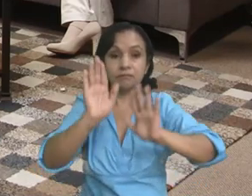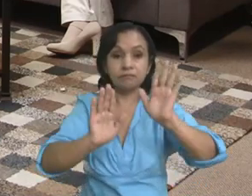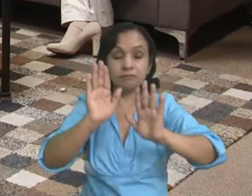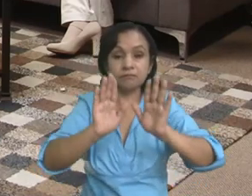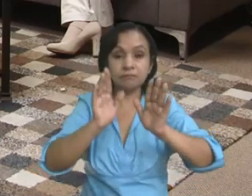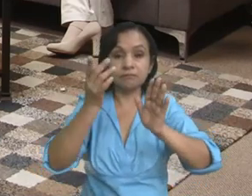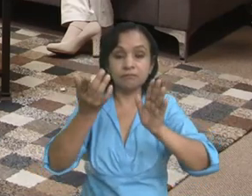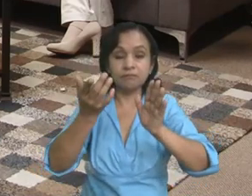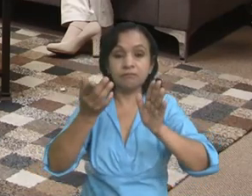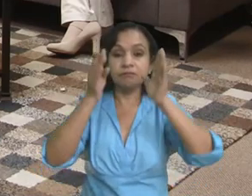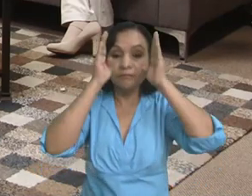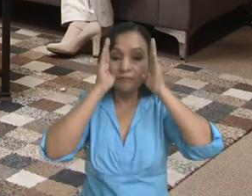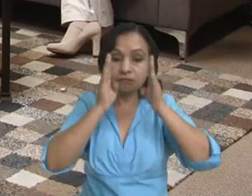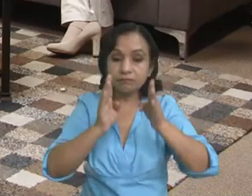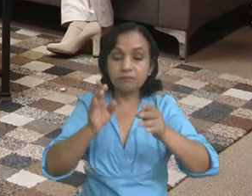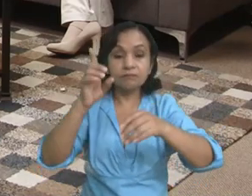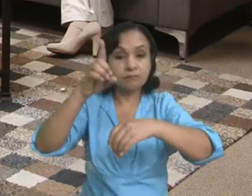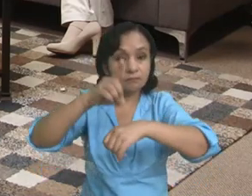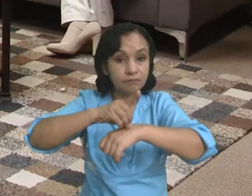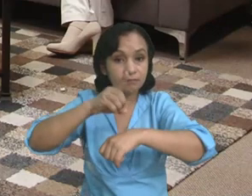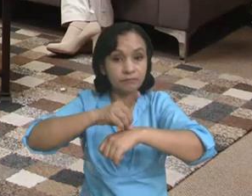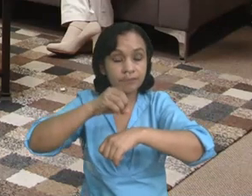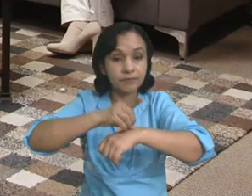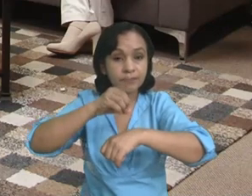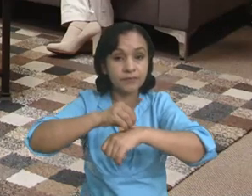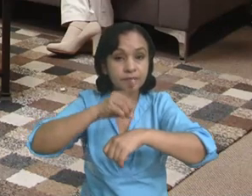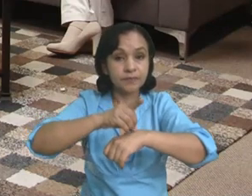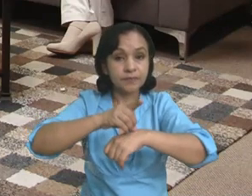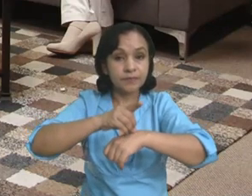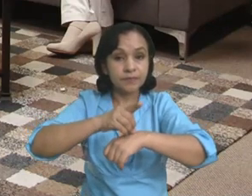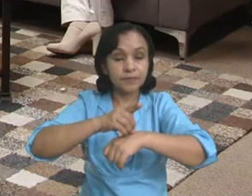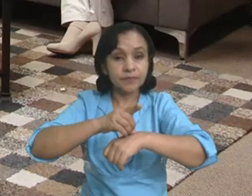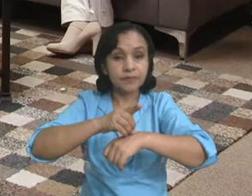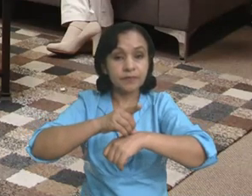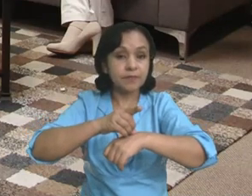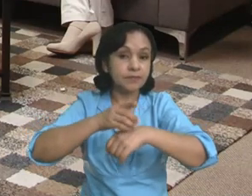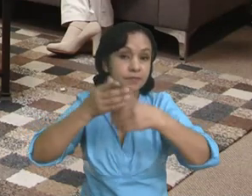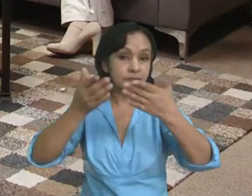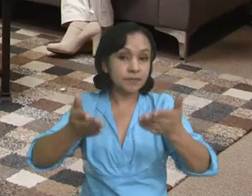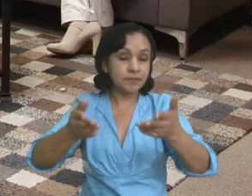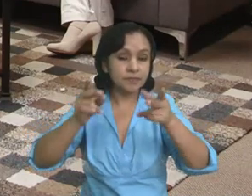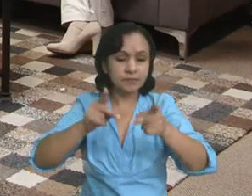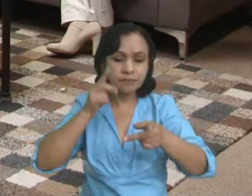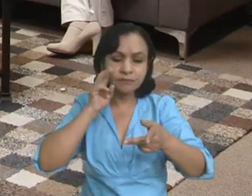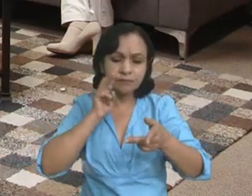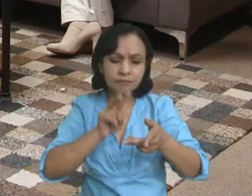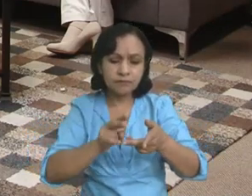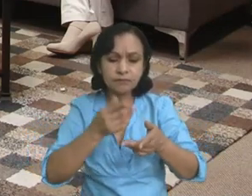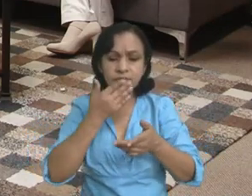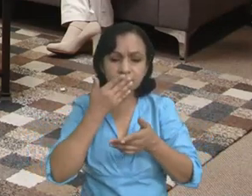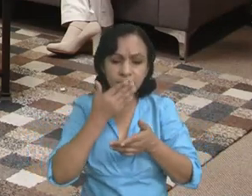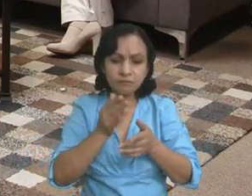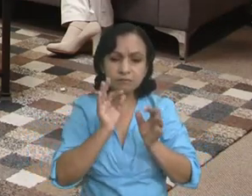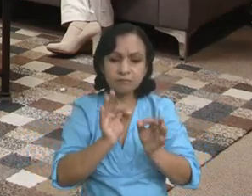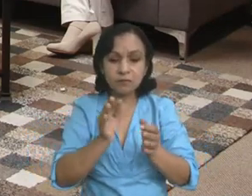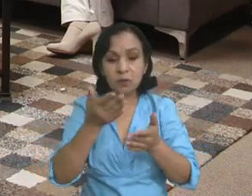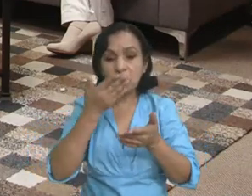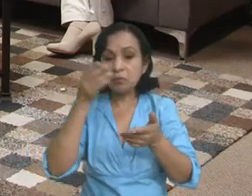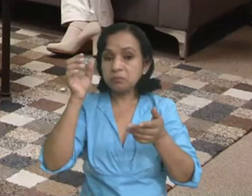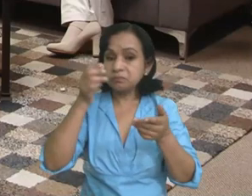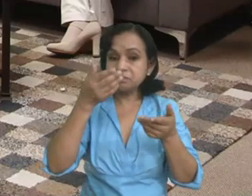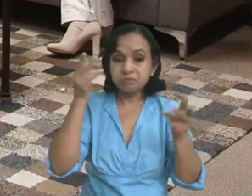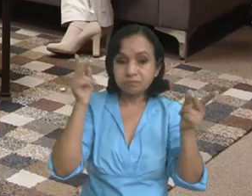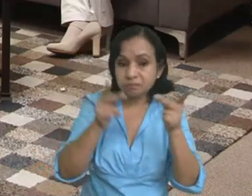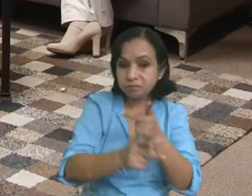partes asistenciales también para ir evaluando la evolución del paciente hasta su curación o